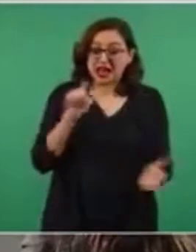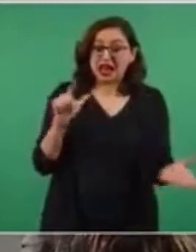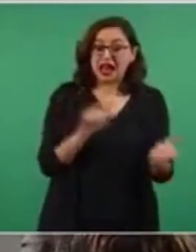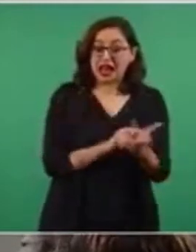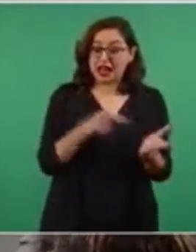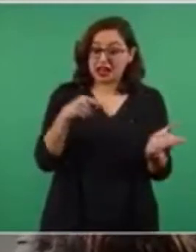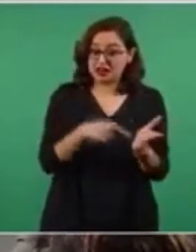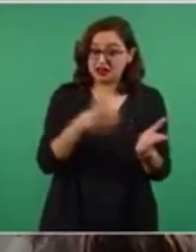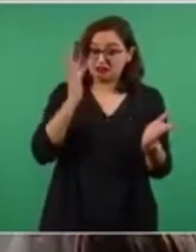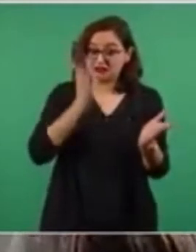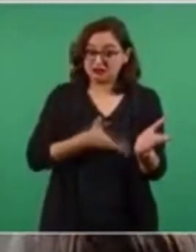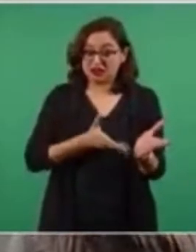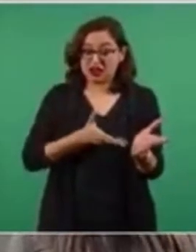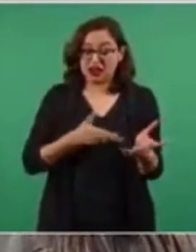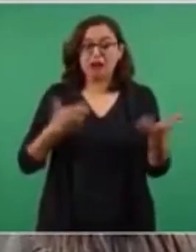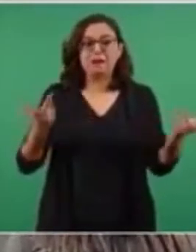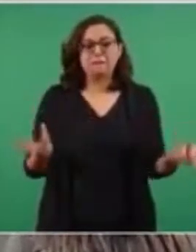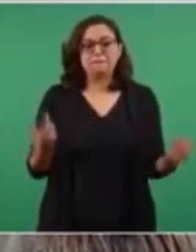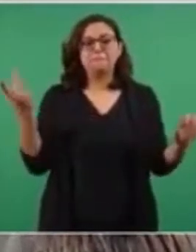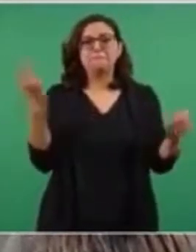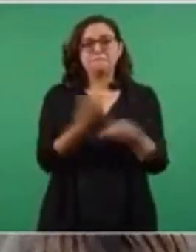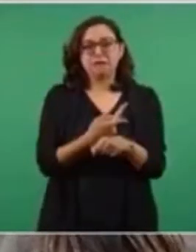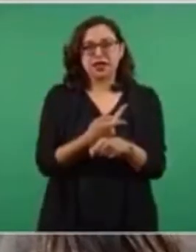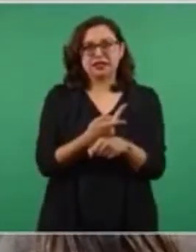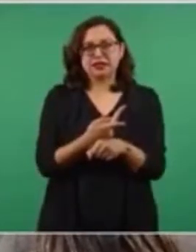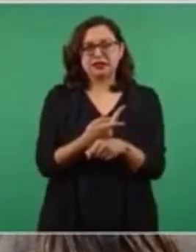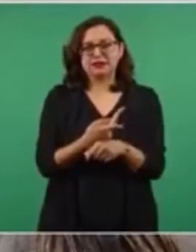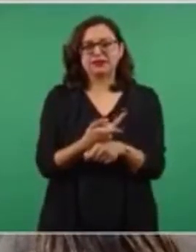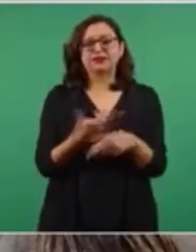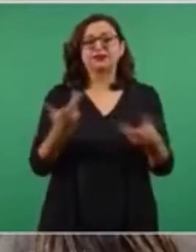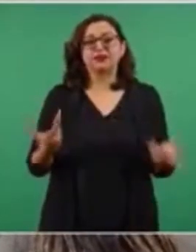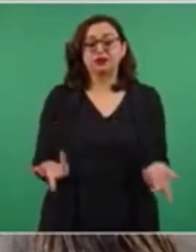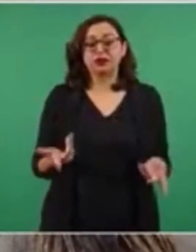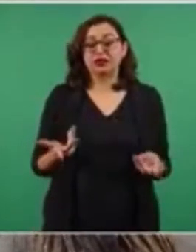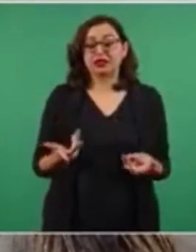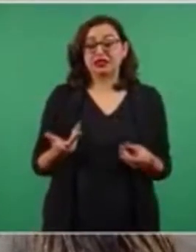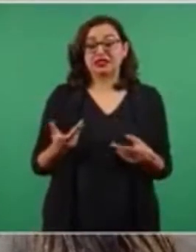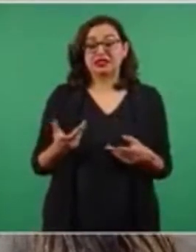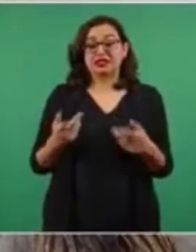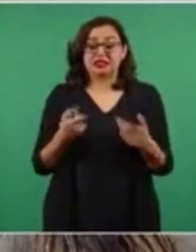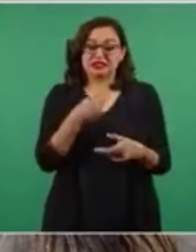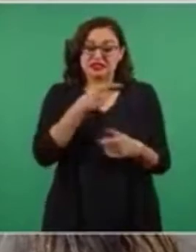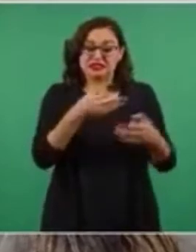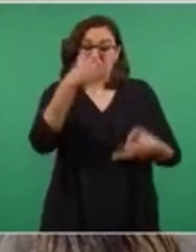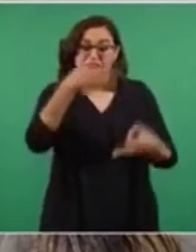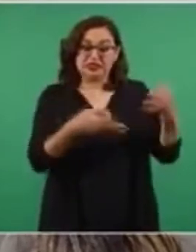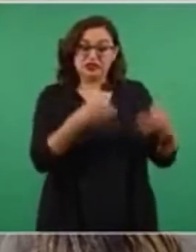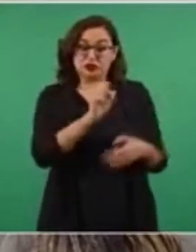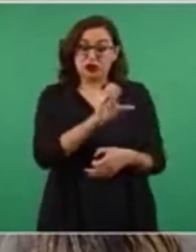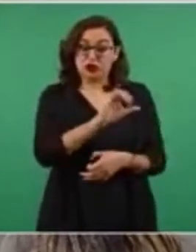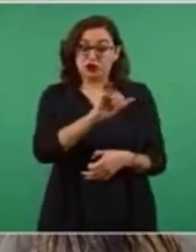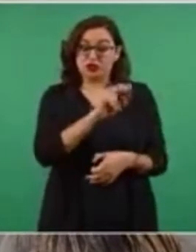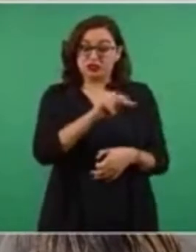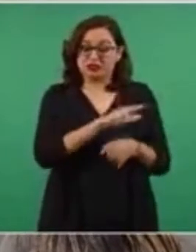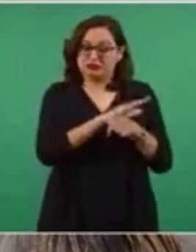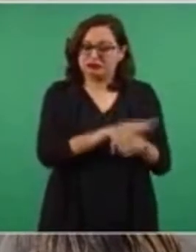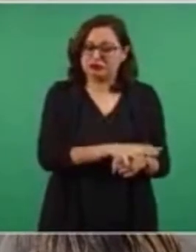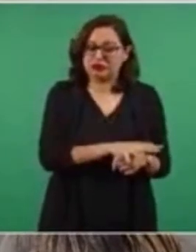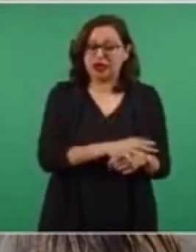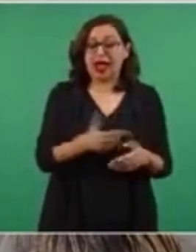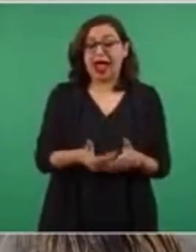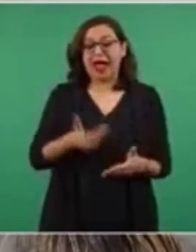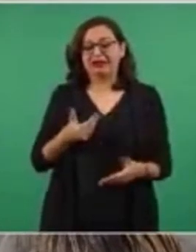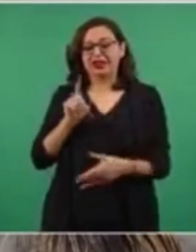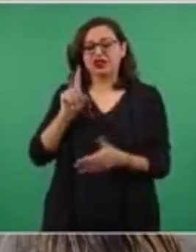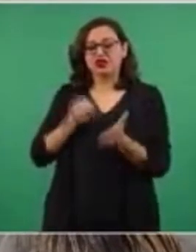Así está en la ley, así está acordado ya. Entonces lo que vamos a tener es, tenemos un momento institucional de presión sobre la